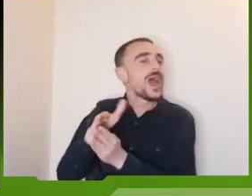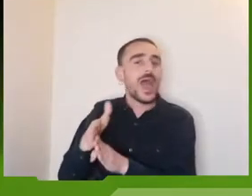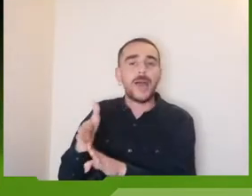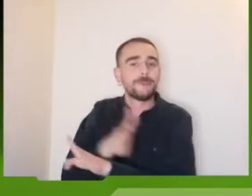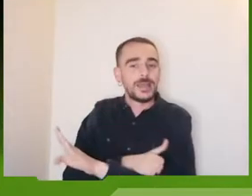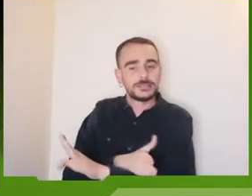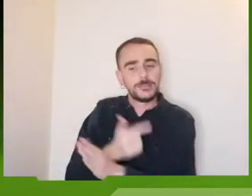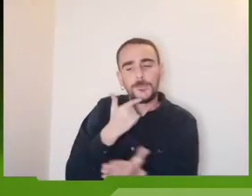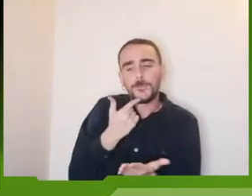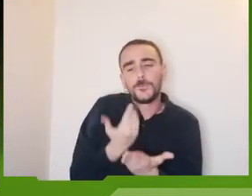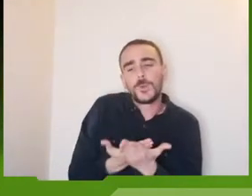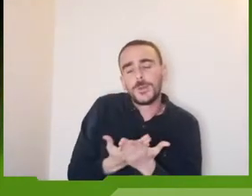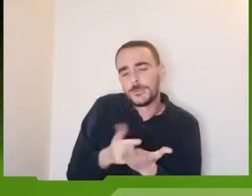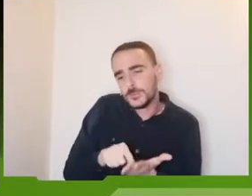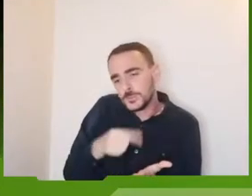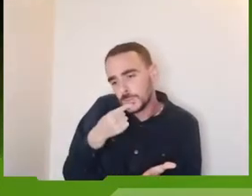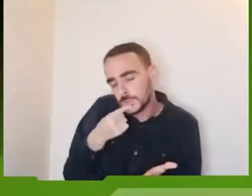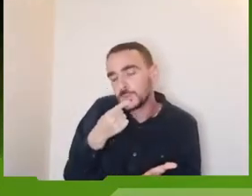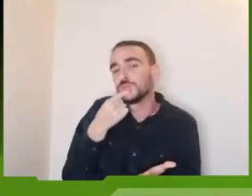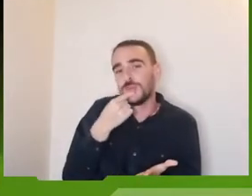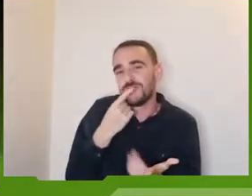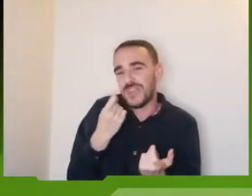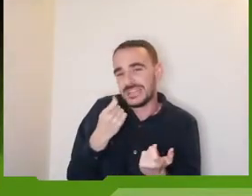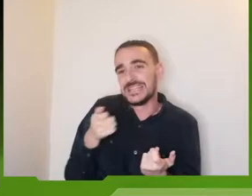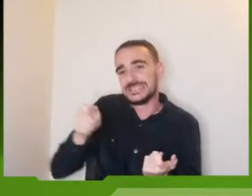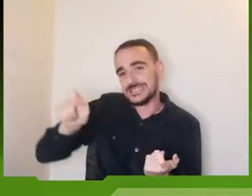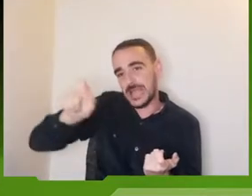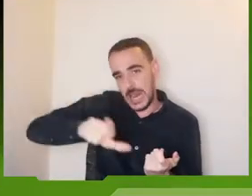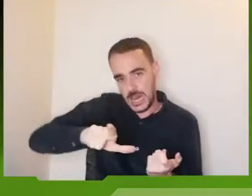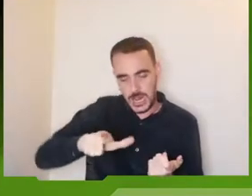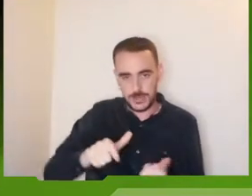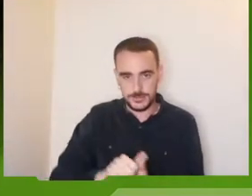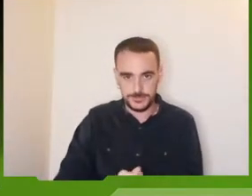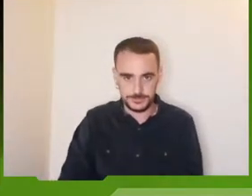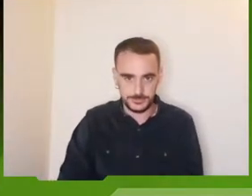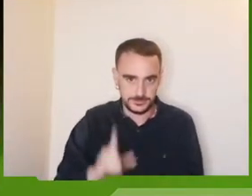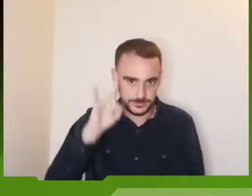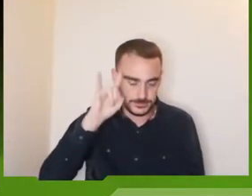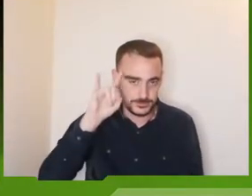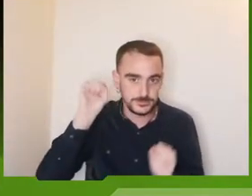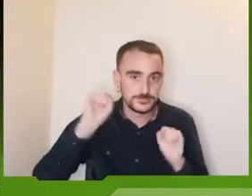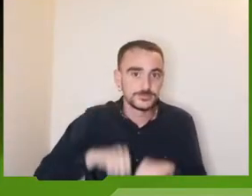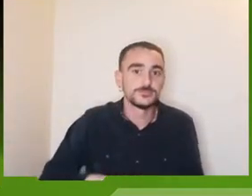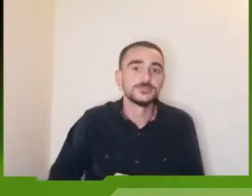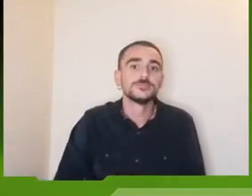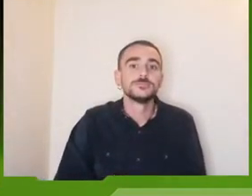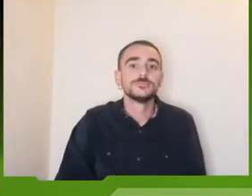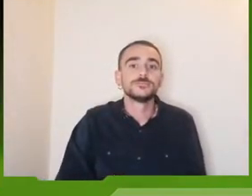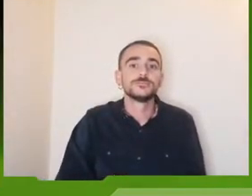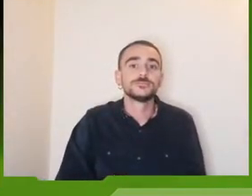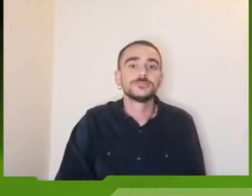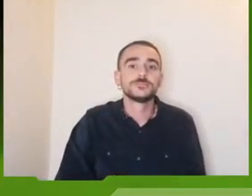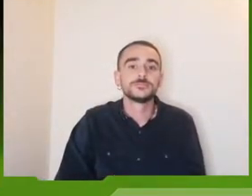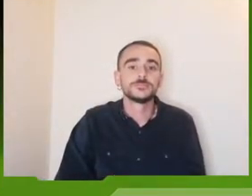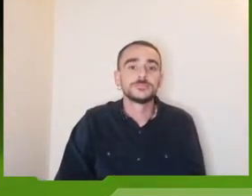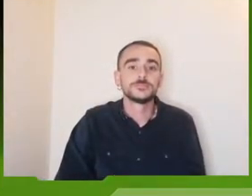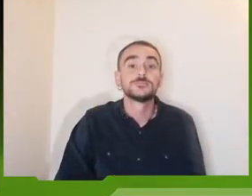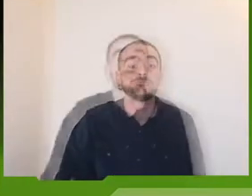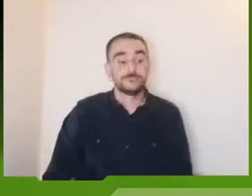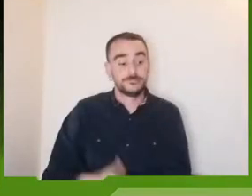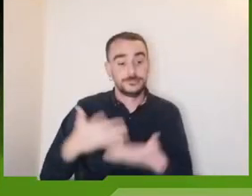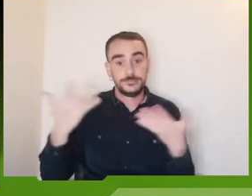Vale, vamos a acabar de cortarlas para que no haya diferencia,